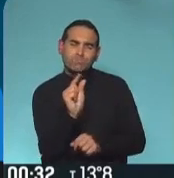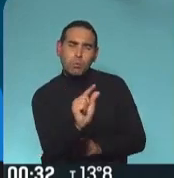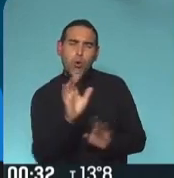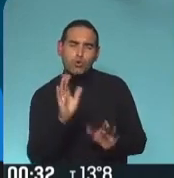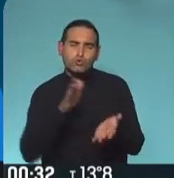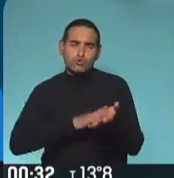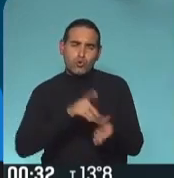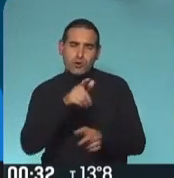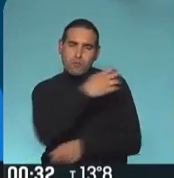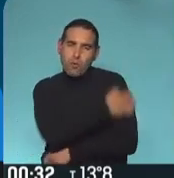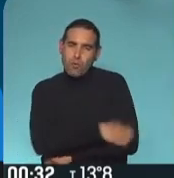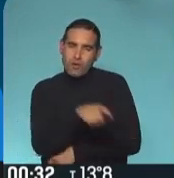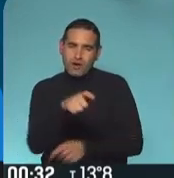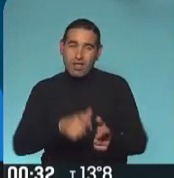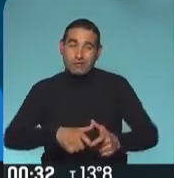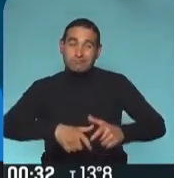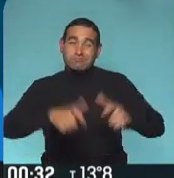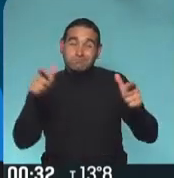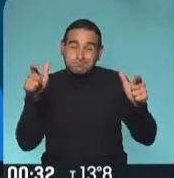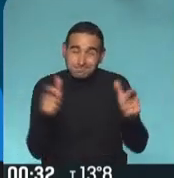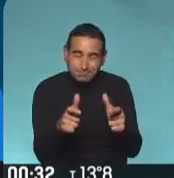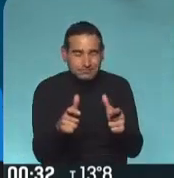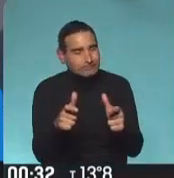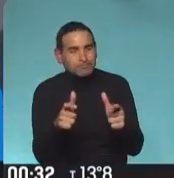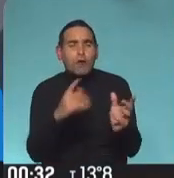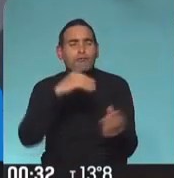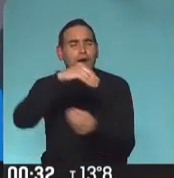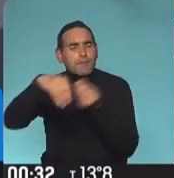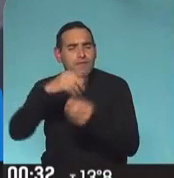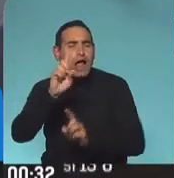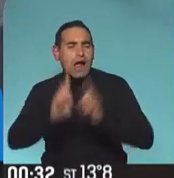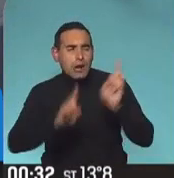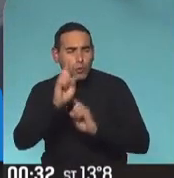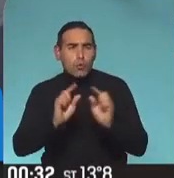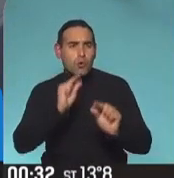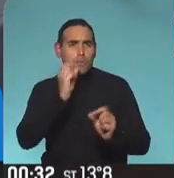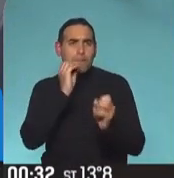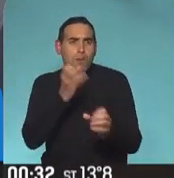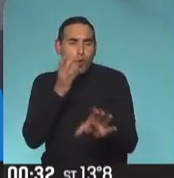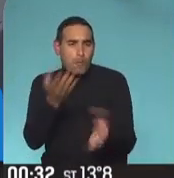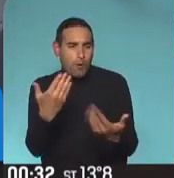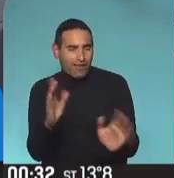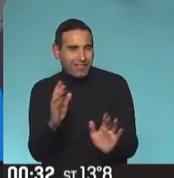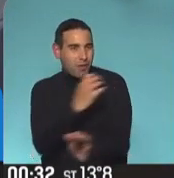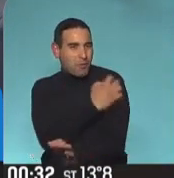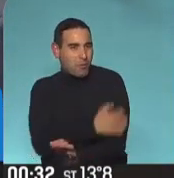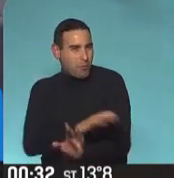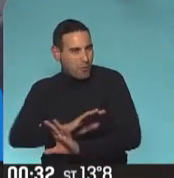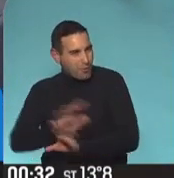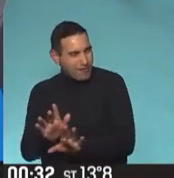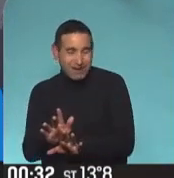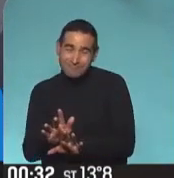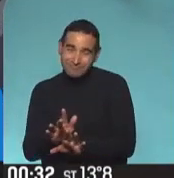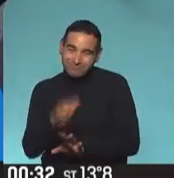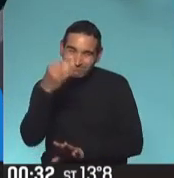reducción de la tasa de pobreza, porque simplemente va a lograr que algunas familias puedan salir temporalmente de la pobreza, pero en el agregado el